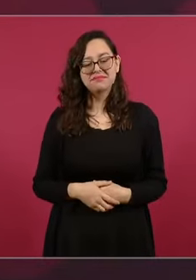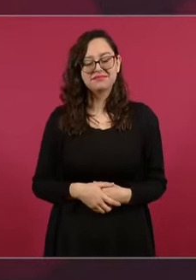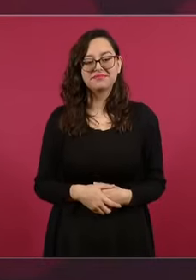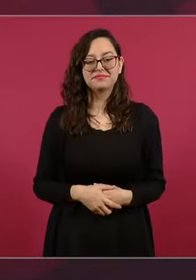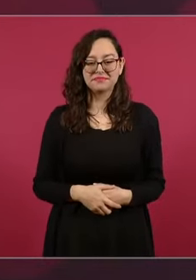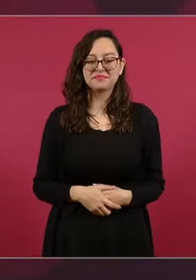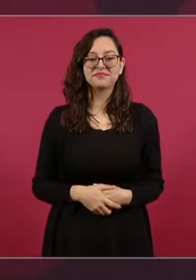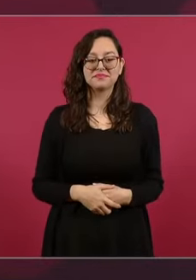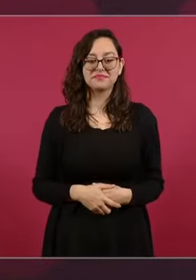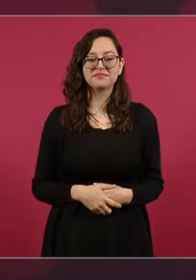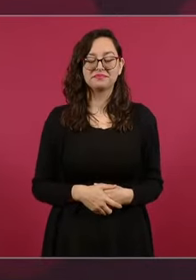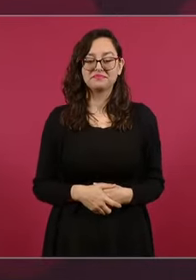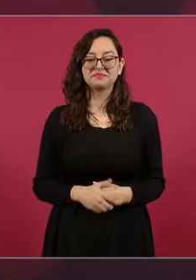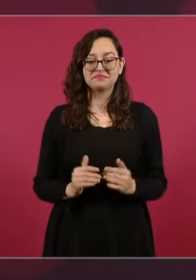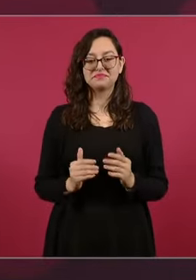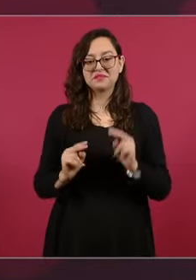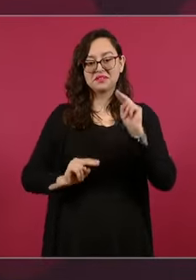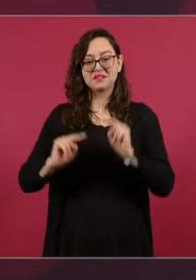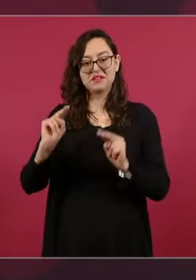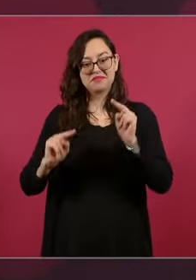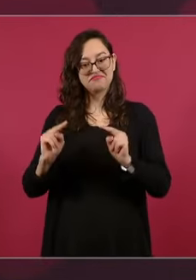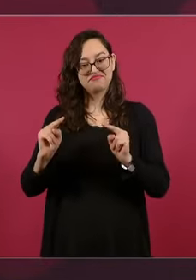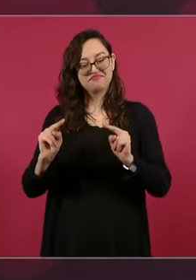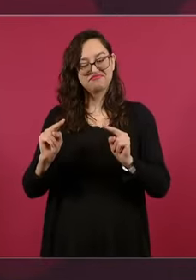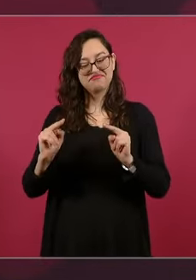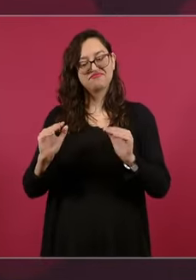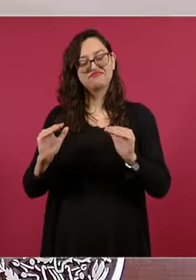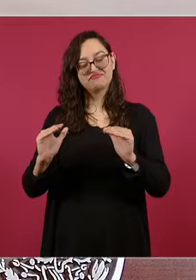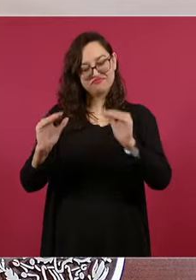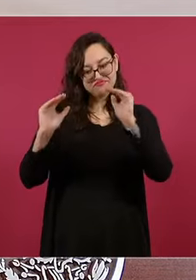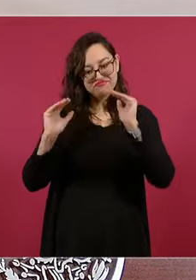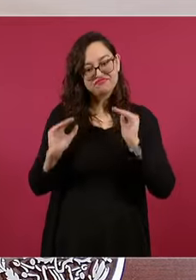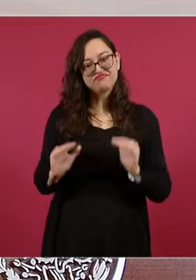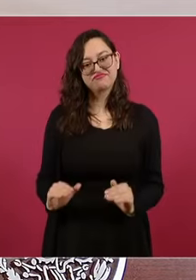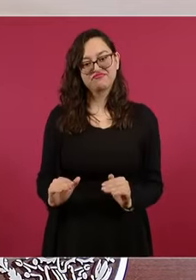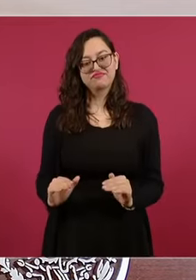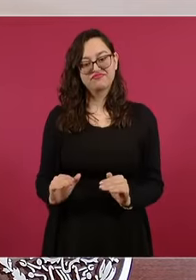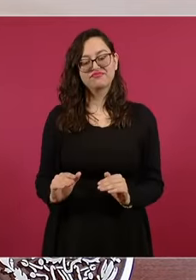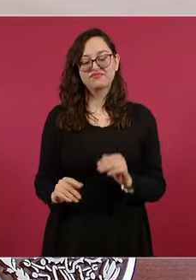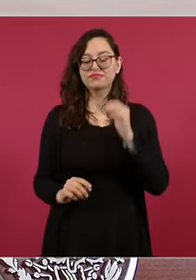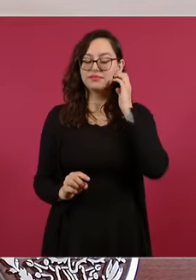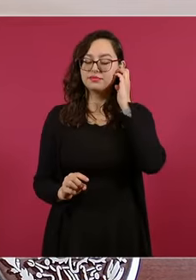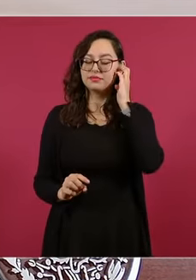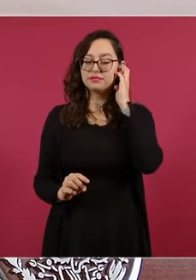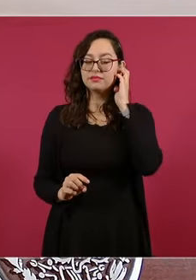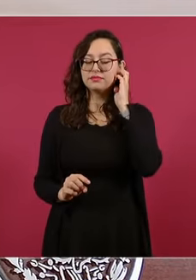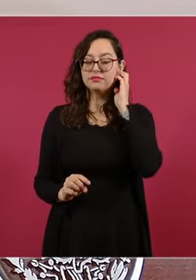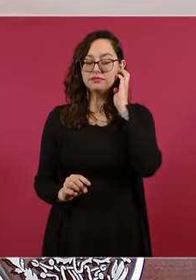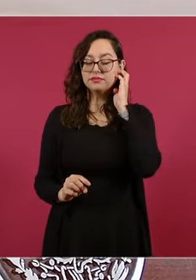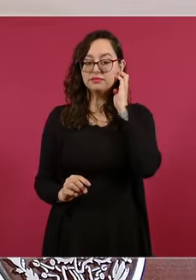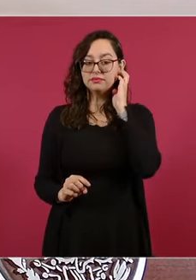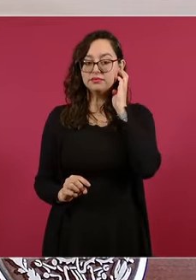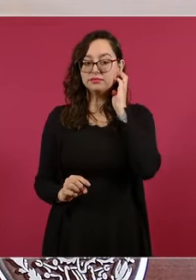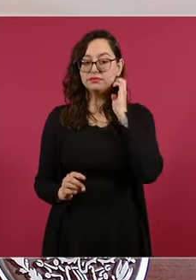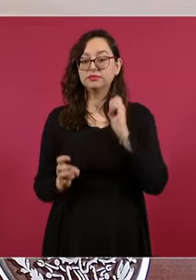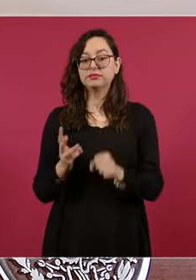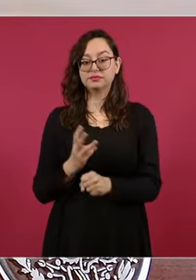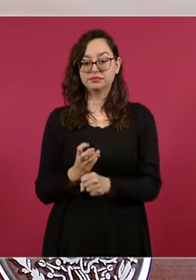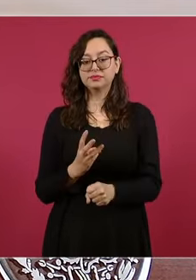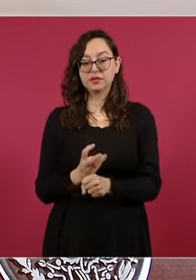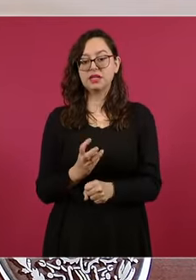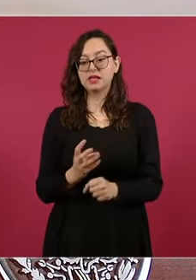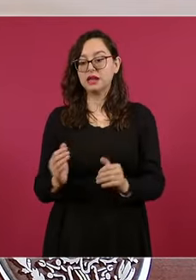Y tuve que bajar de jugar centerfield, la tercera base, que aun cuando se necesita